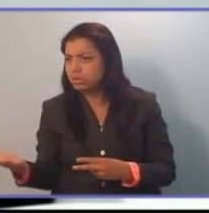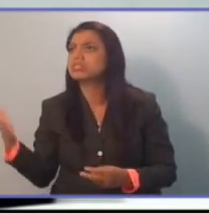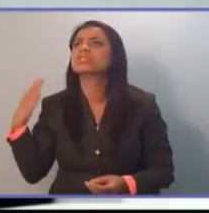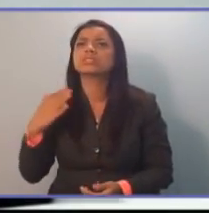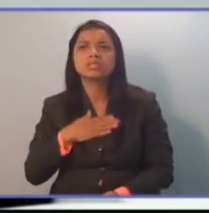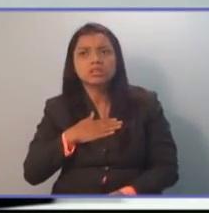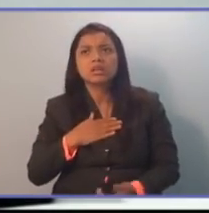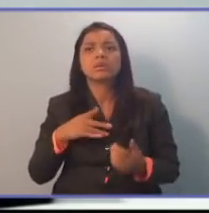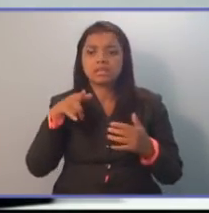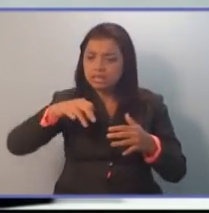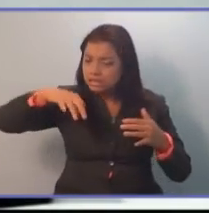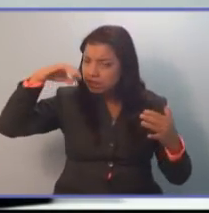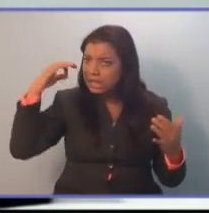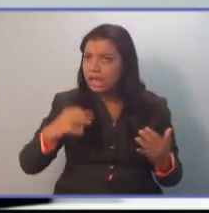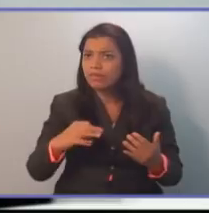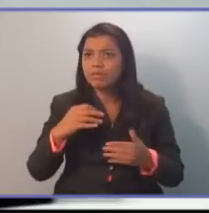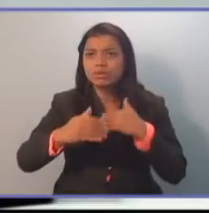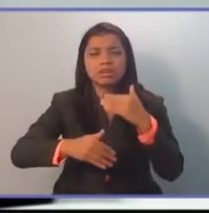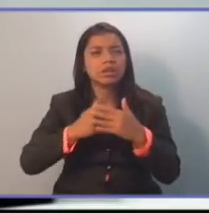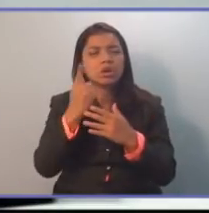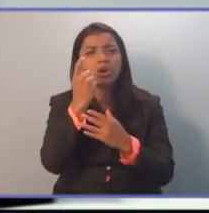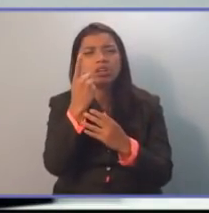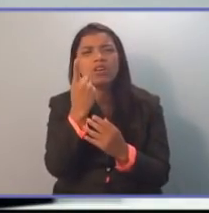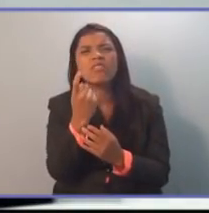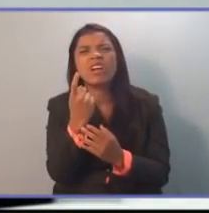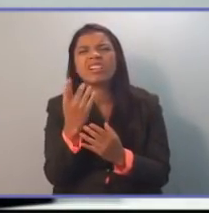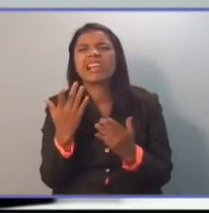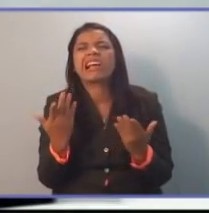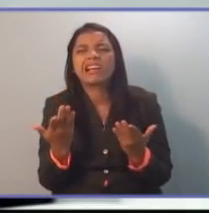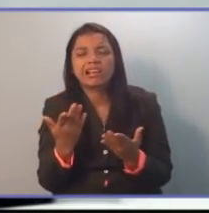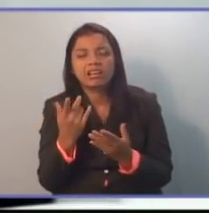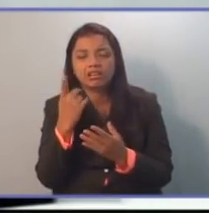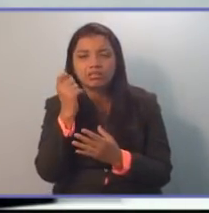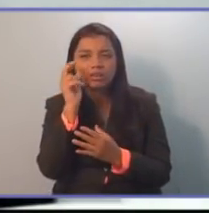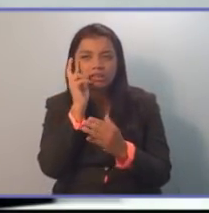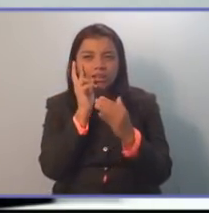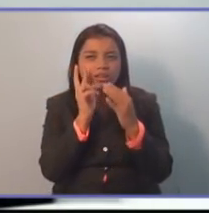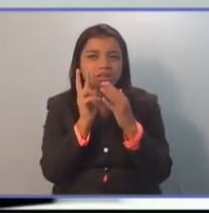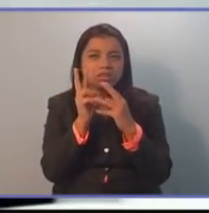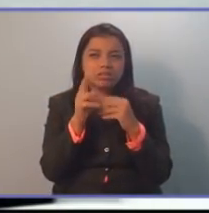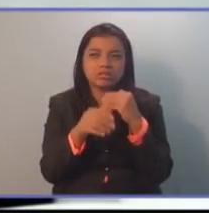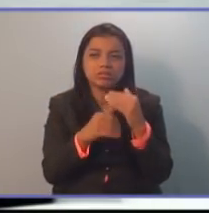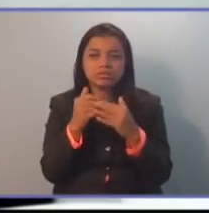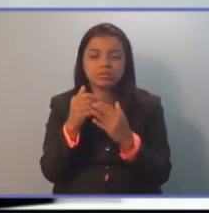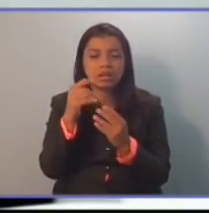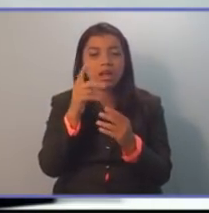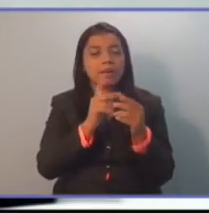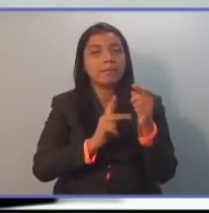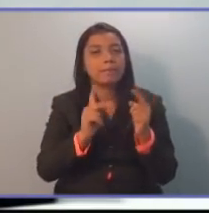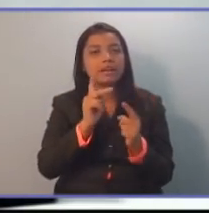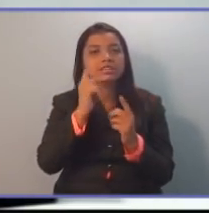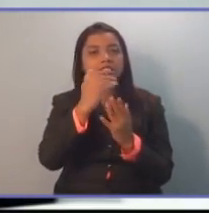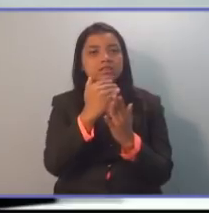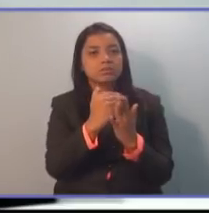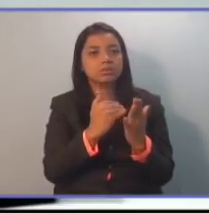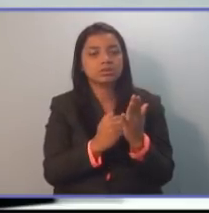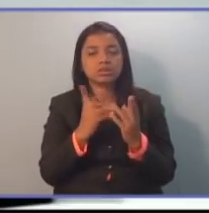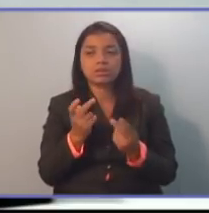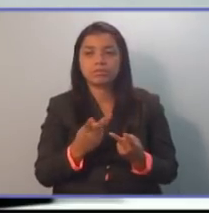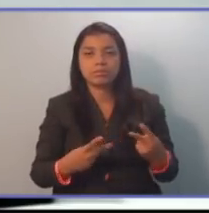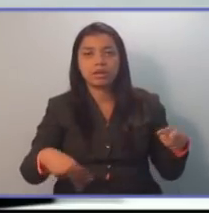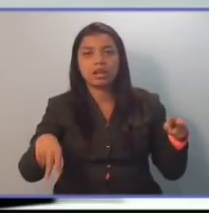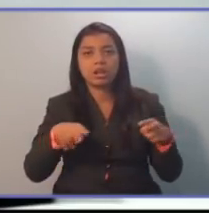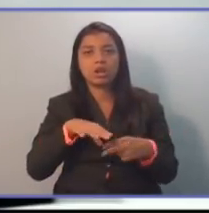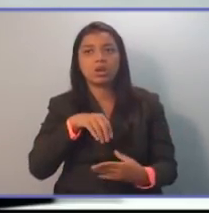que explorar en lo intangible y tenemos que recurrir a principios y valores. Y yo le apostaría a